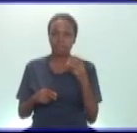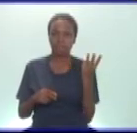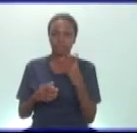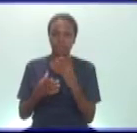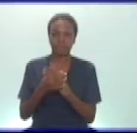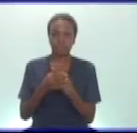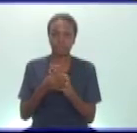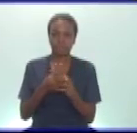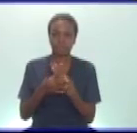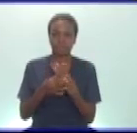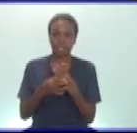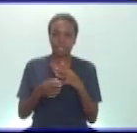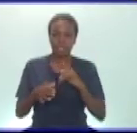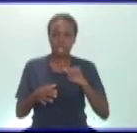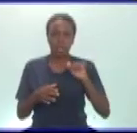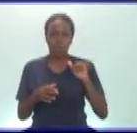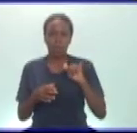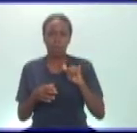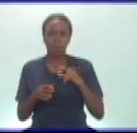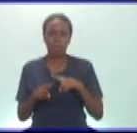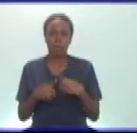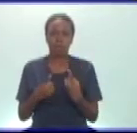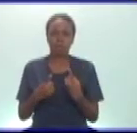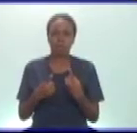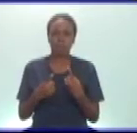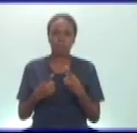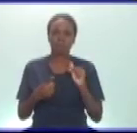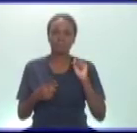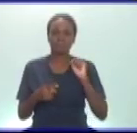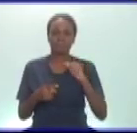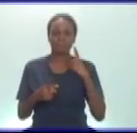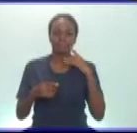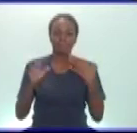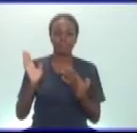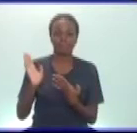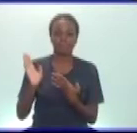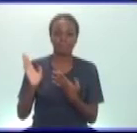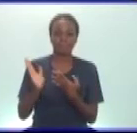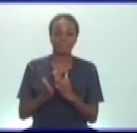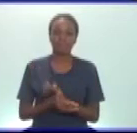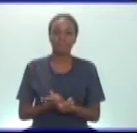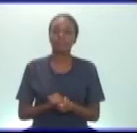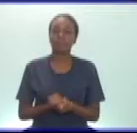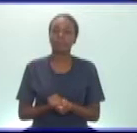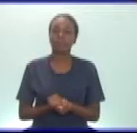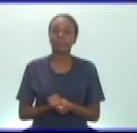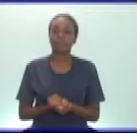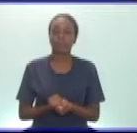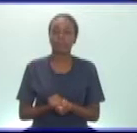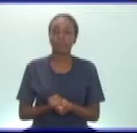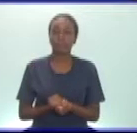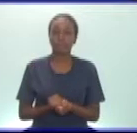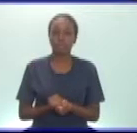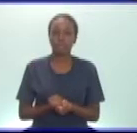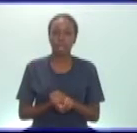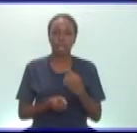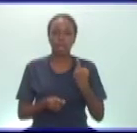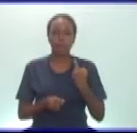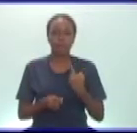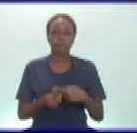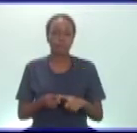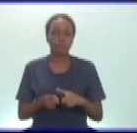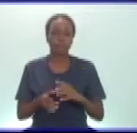de la oración gramatical en que aparecen y por tanto realizan función de sujeto. En otro caso, pudiera ser